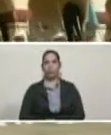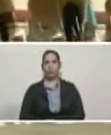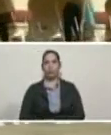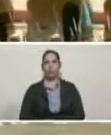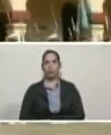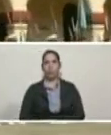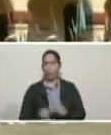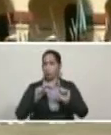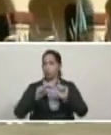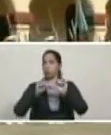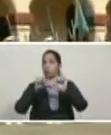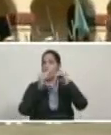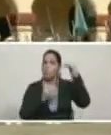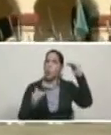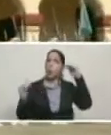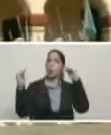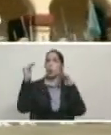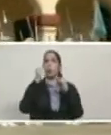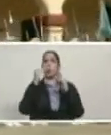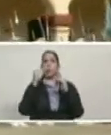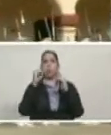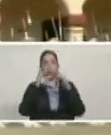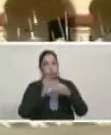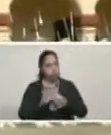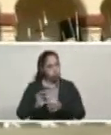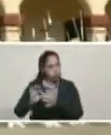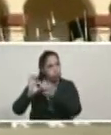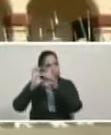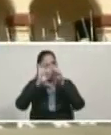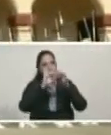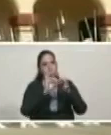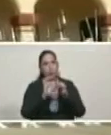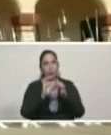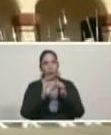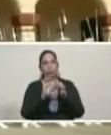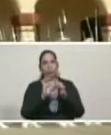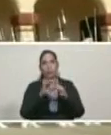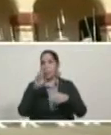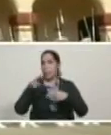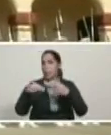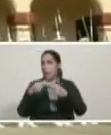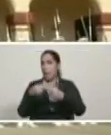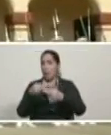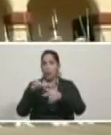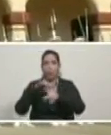la moral en alto, manténganse unidos, que nadie se deje